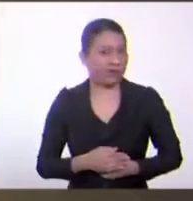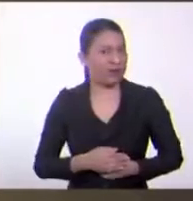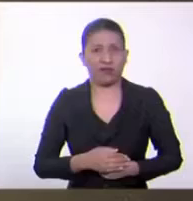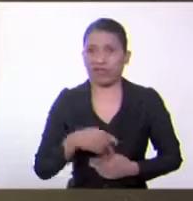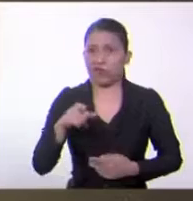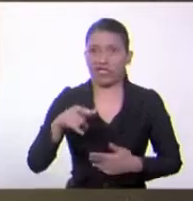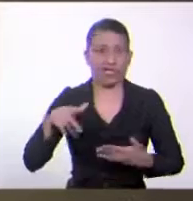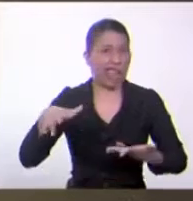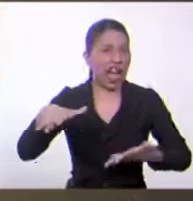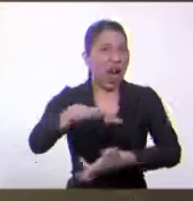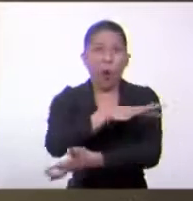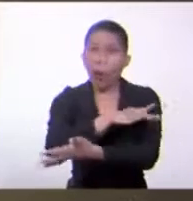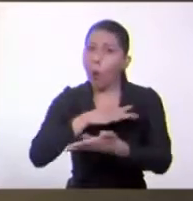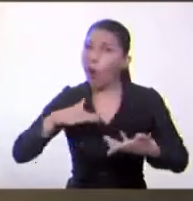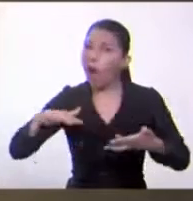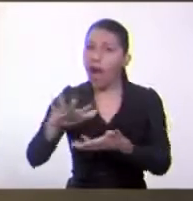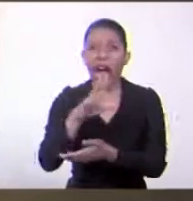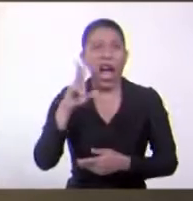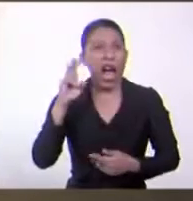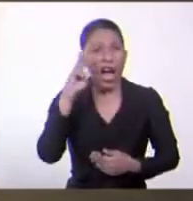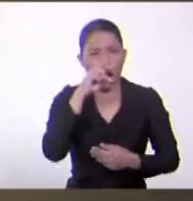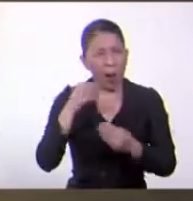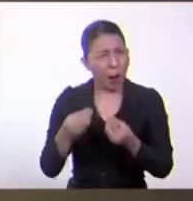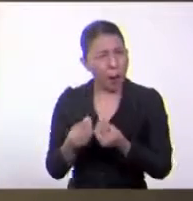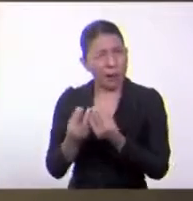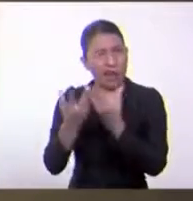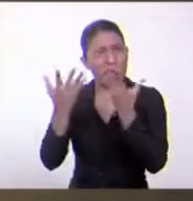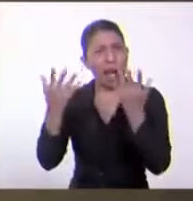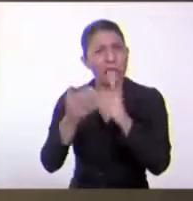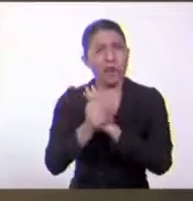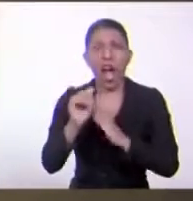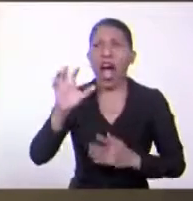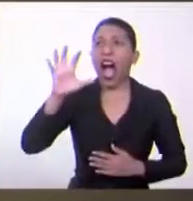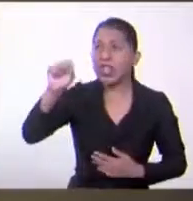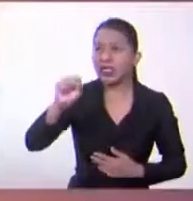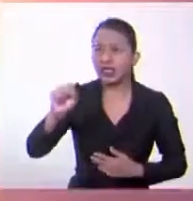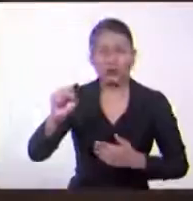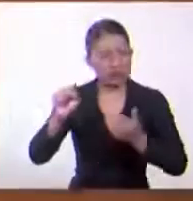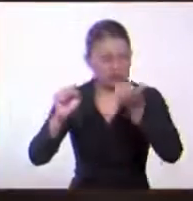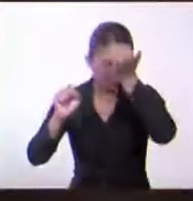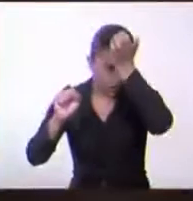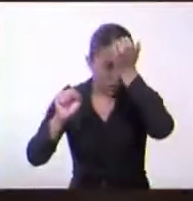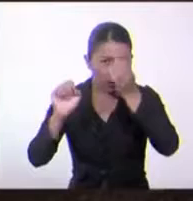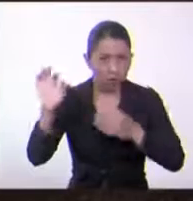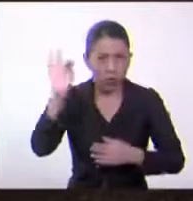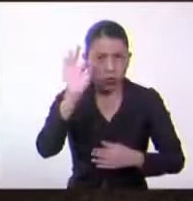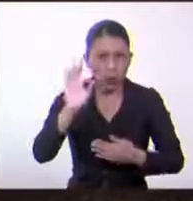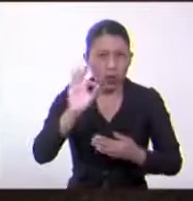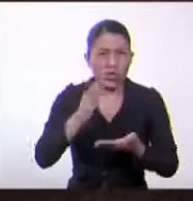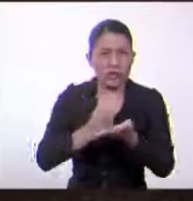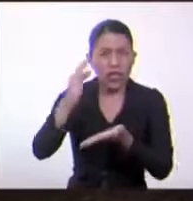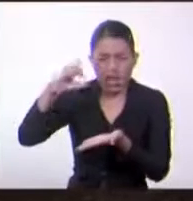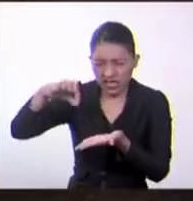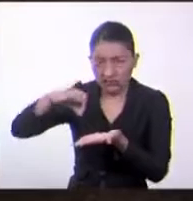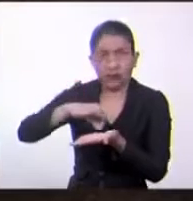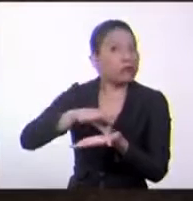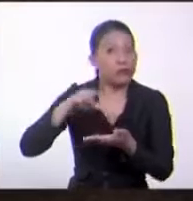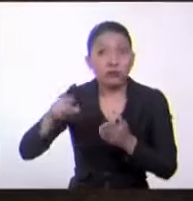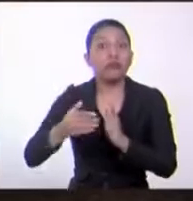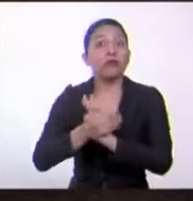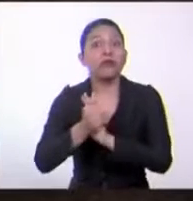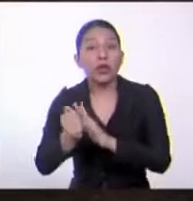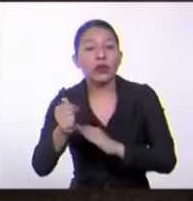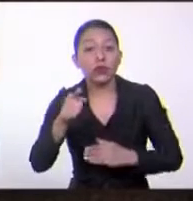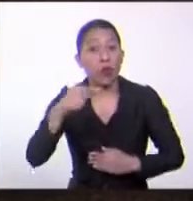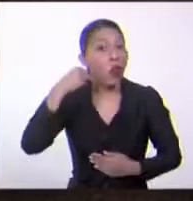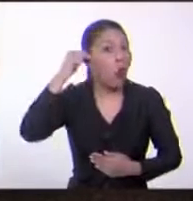naturaleza. Pensaba que las plantas capturaban insectos por error. No fue hasta la llegada de este señor, el